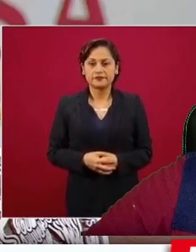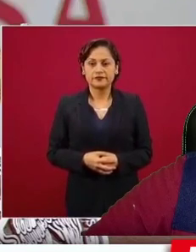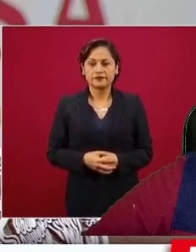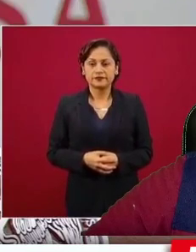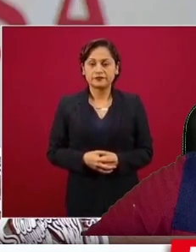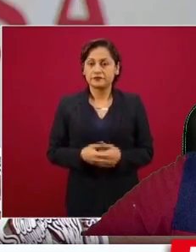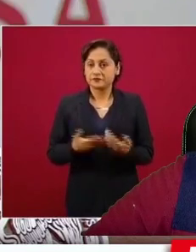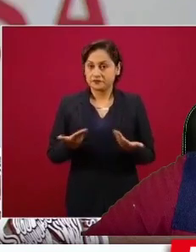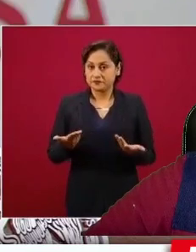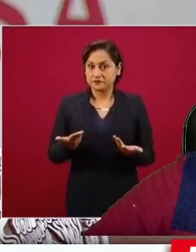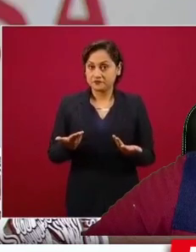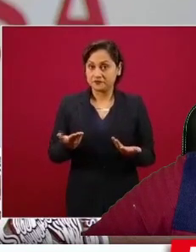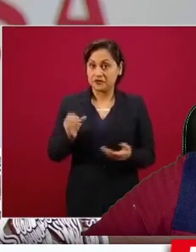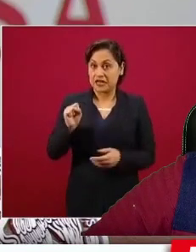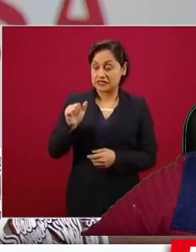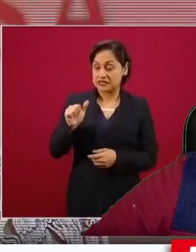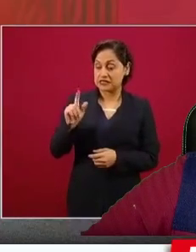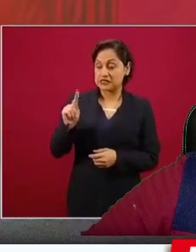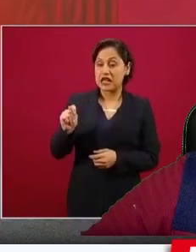Y ahí se les explica